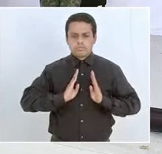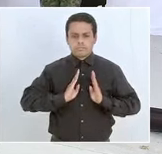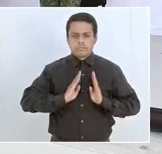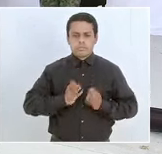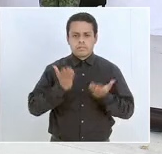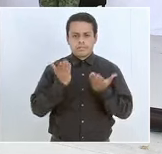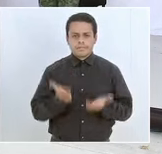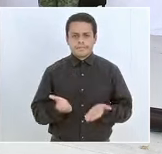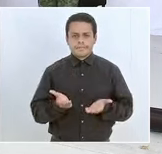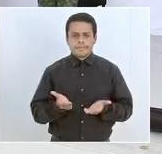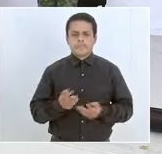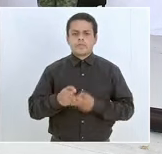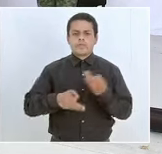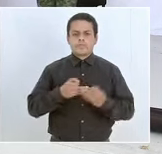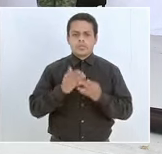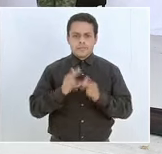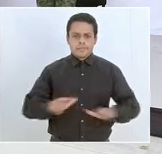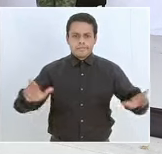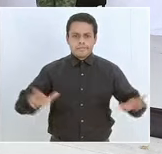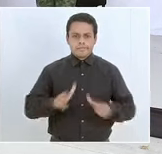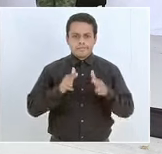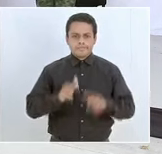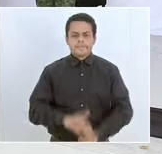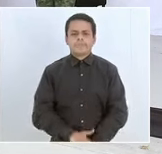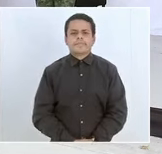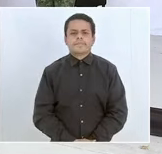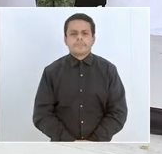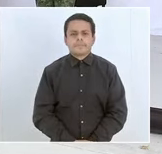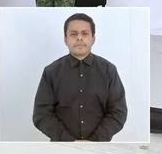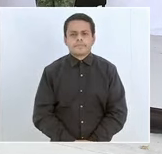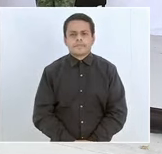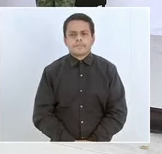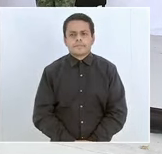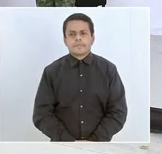Se les invita a entonar nuestro himno nacional.